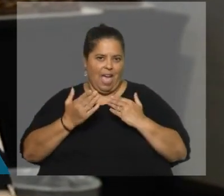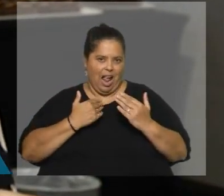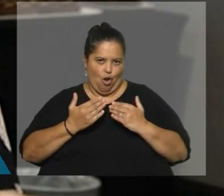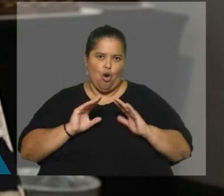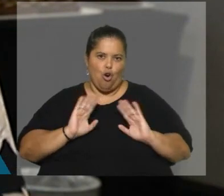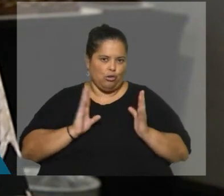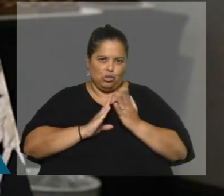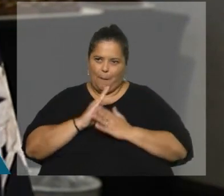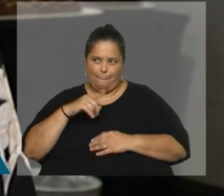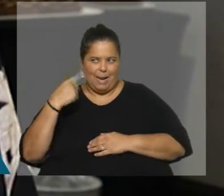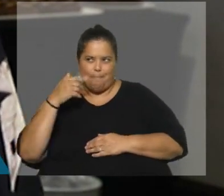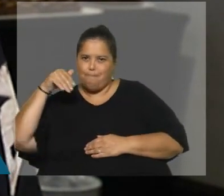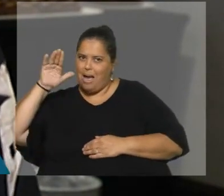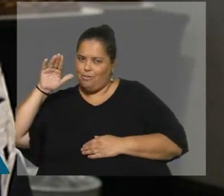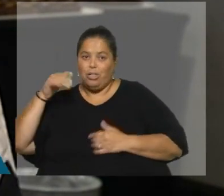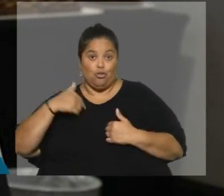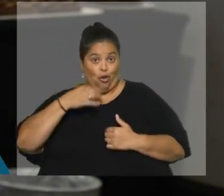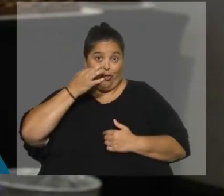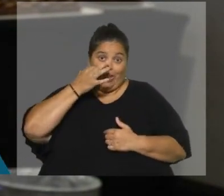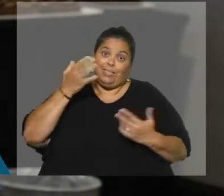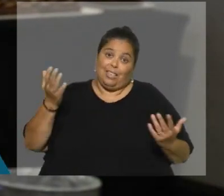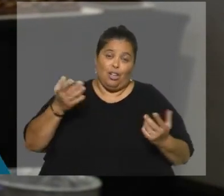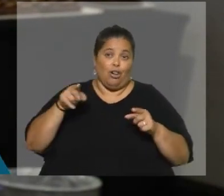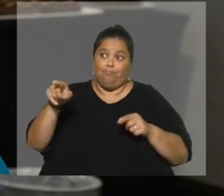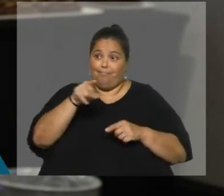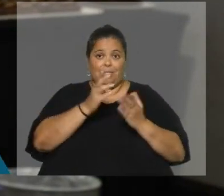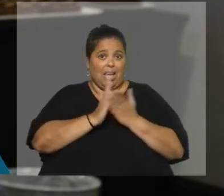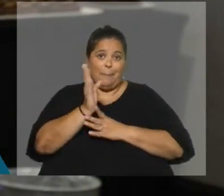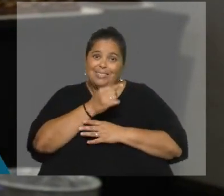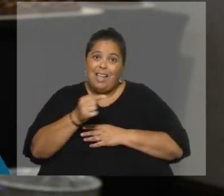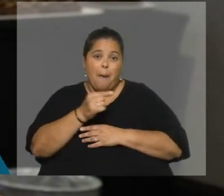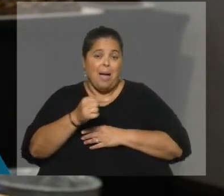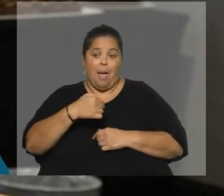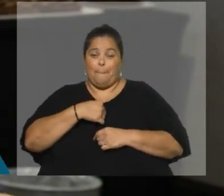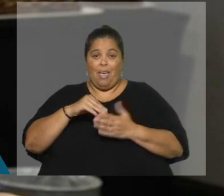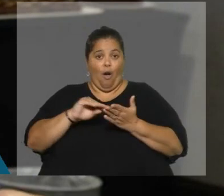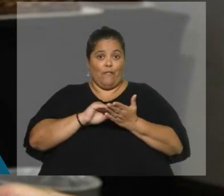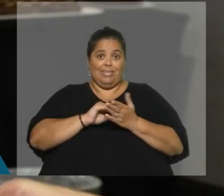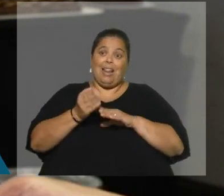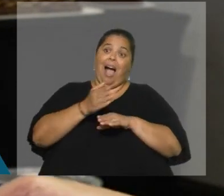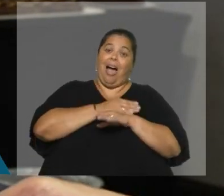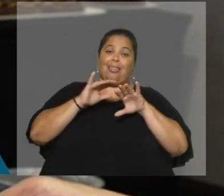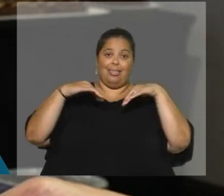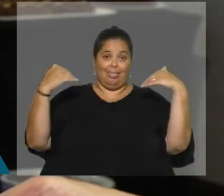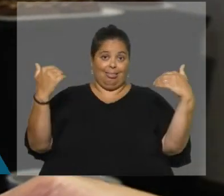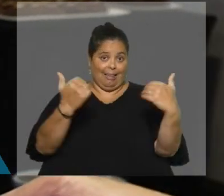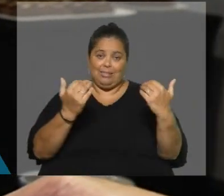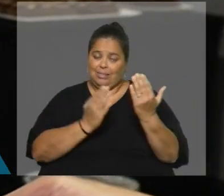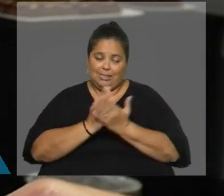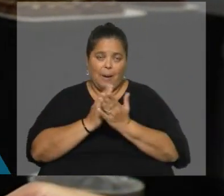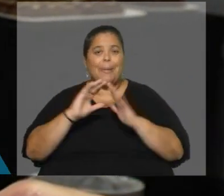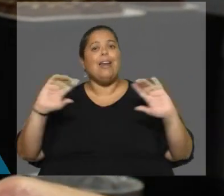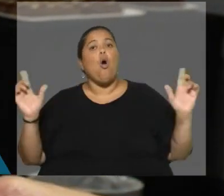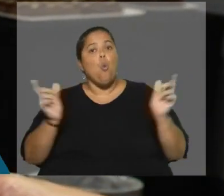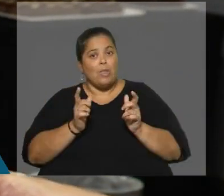punto que soy testigo privilegiado todas las semanas en mi despacho, antes de las sesiones, nos